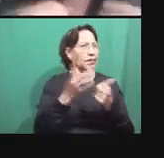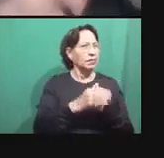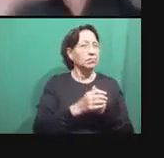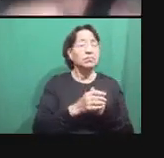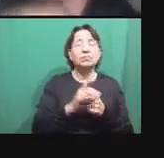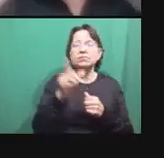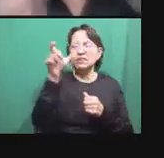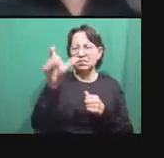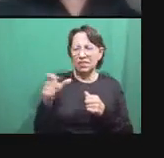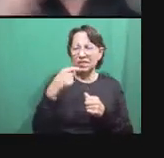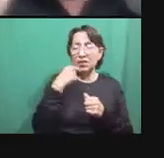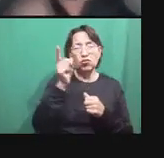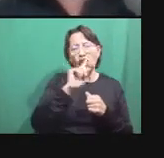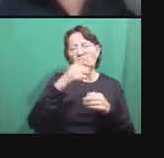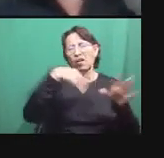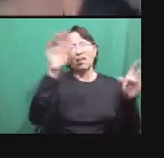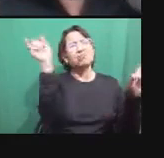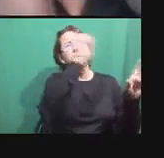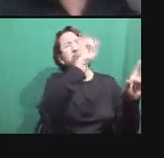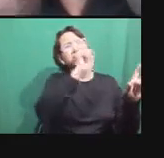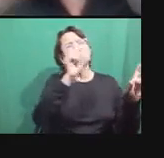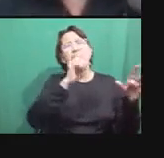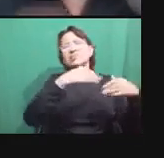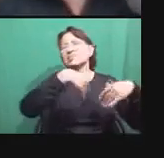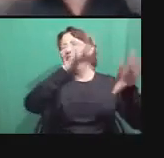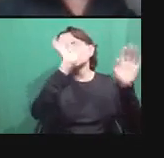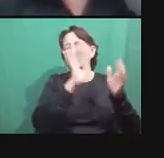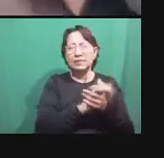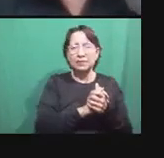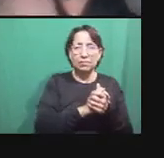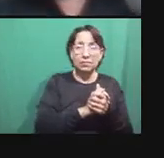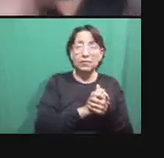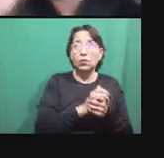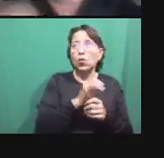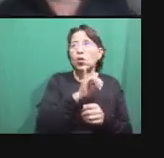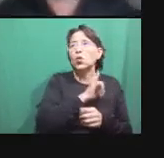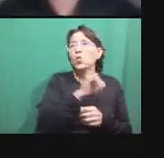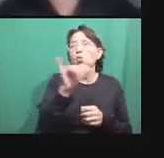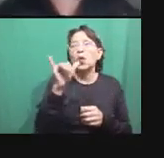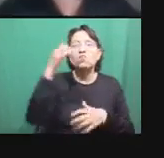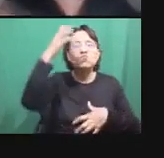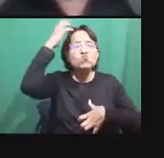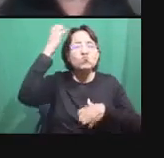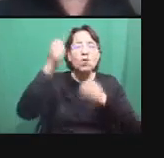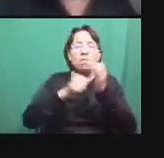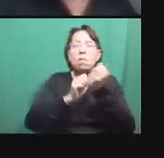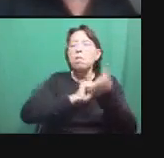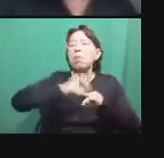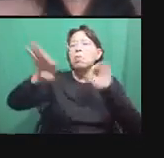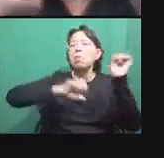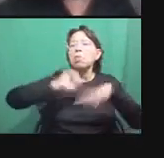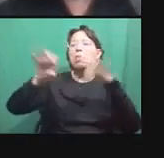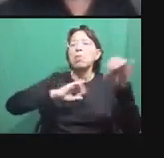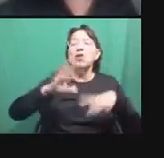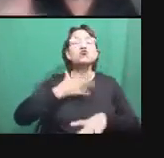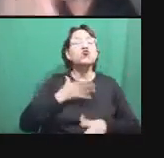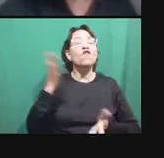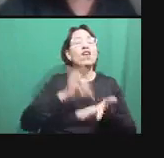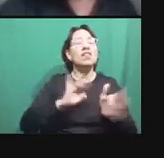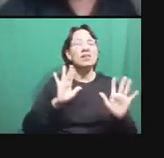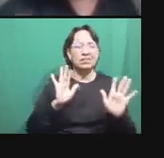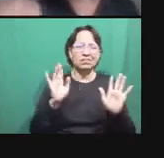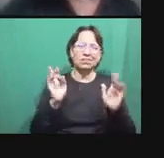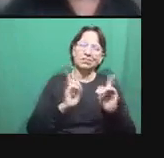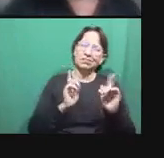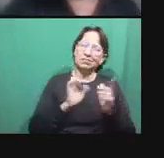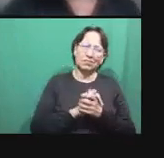tirar y marcar, casi como si fueran monos tirando caca, como mire, yo me marco en el mundo y me hago presente. Lo particular es que el momento